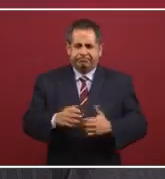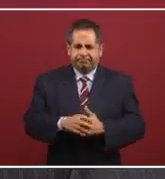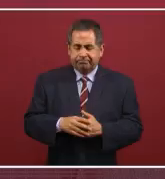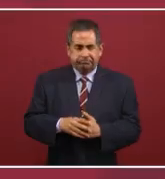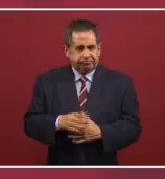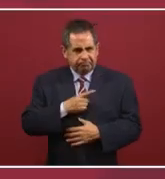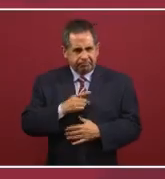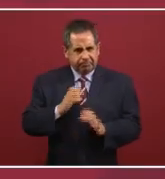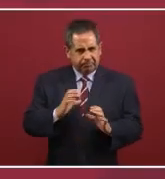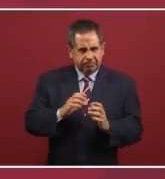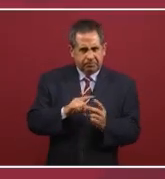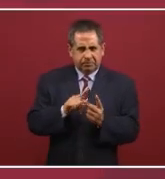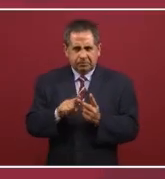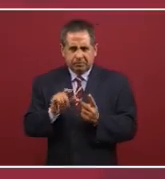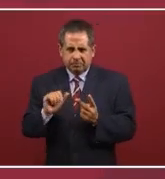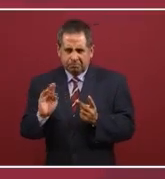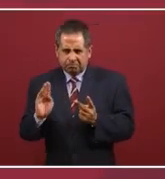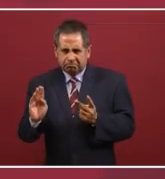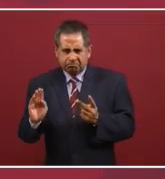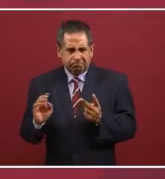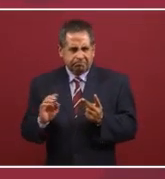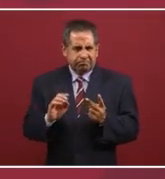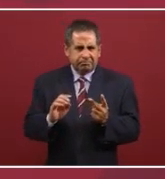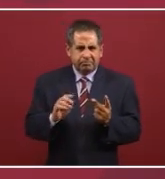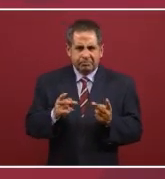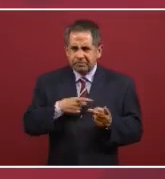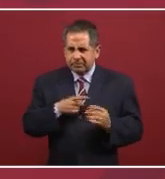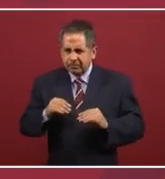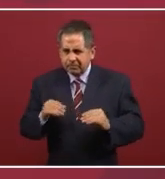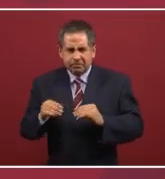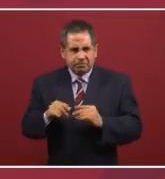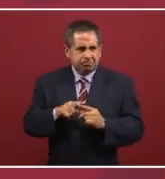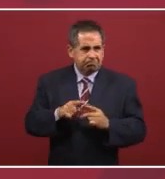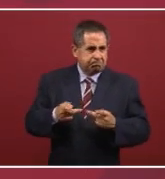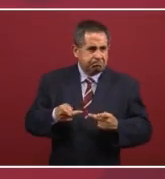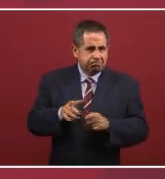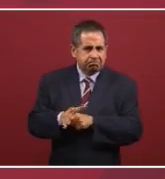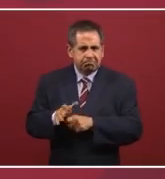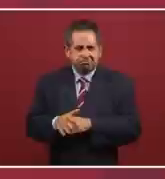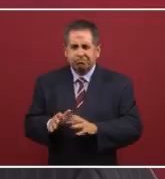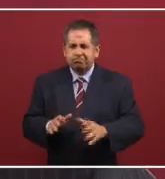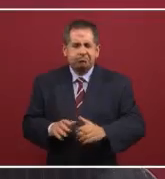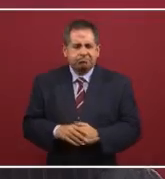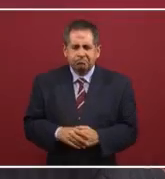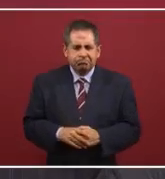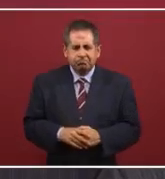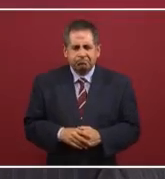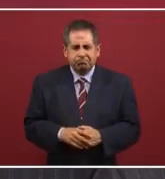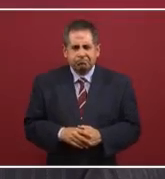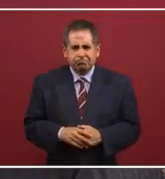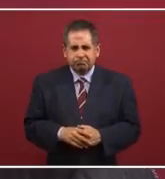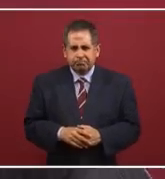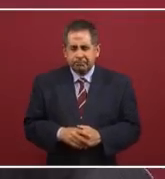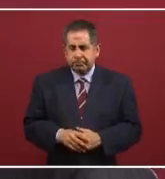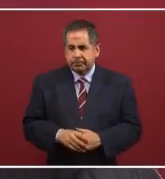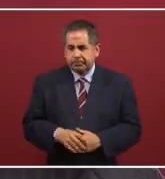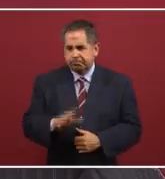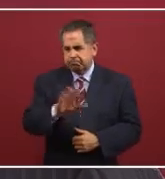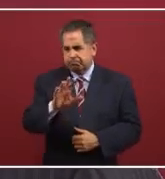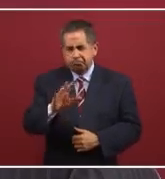tomar precauciones y que hay que actuar de manera precavida. Pues no. En este